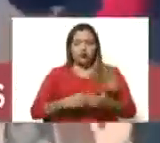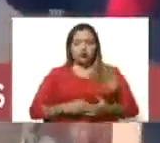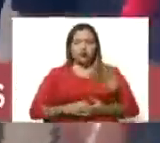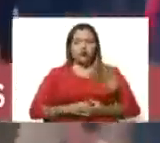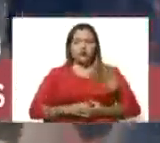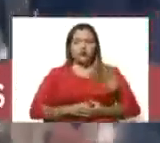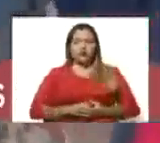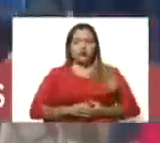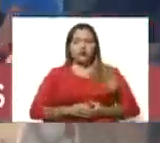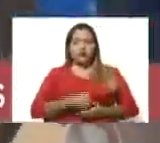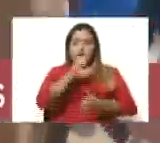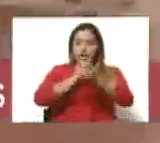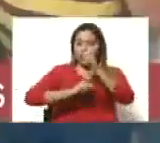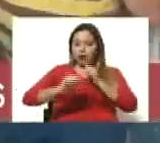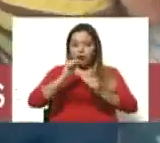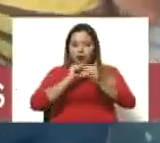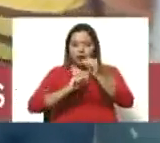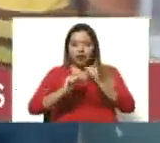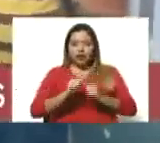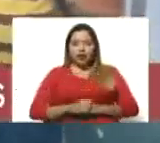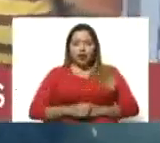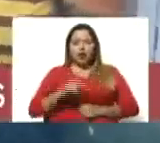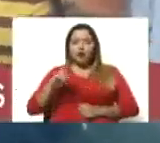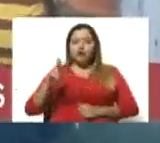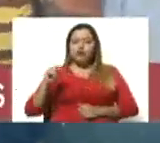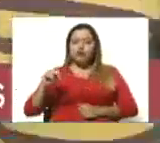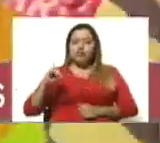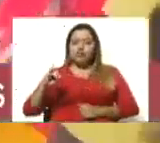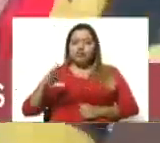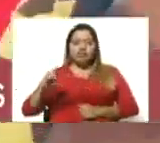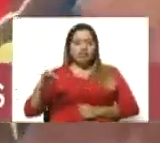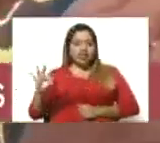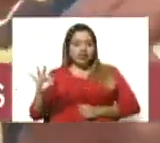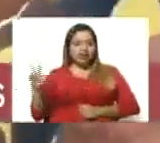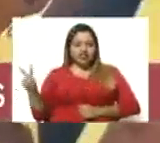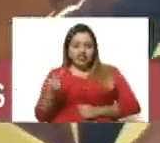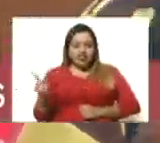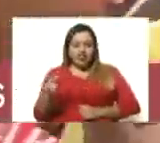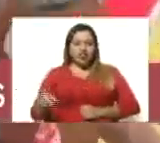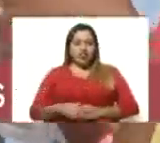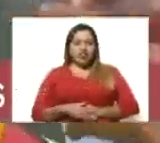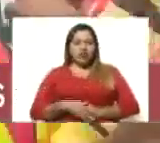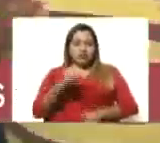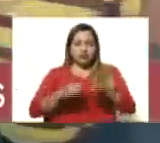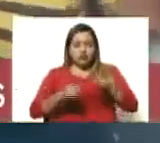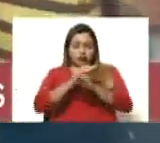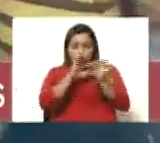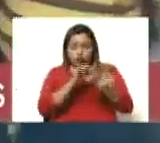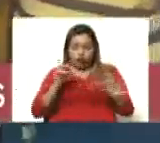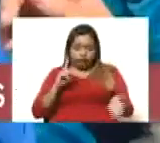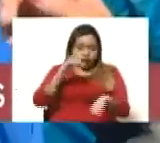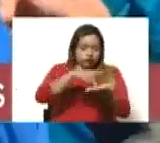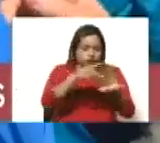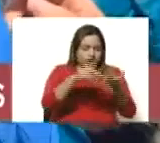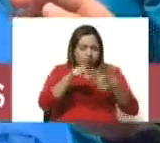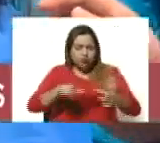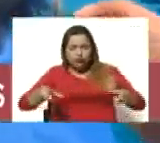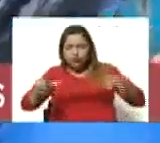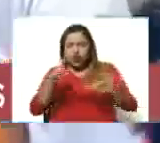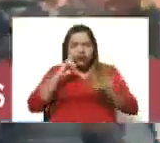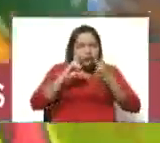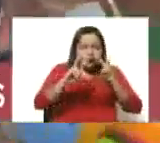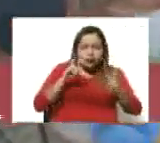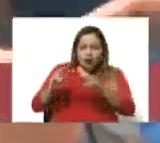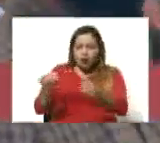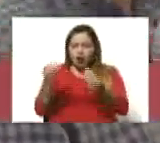de agua de UNICEF Venezuela, quien pudo de alguna manera no solamente retratar lo que ha sido el panorama a lo largo de estos